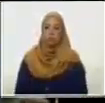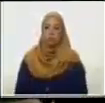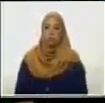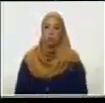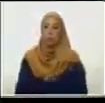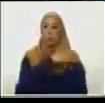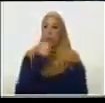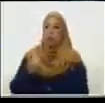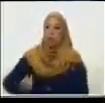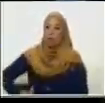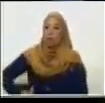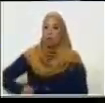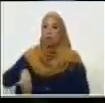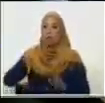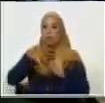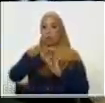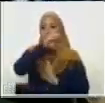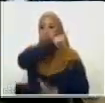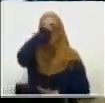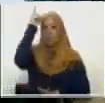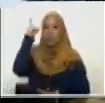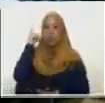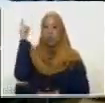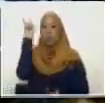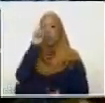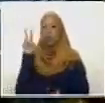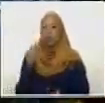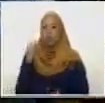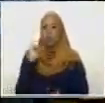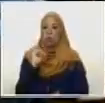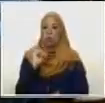Presidente constitucional de la República Bolivariana de Venezuela,